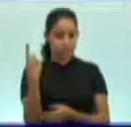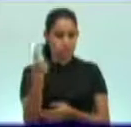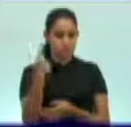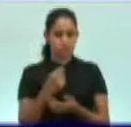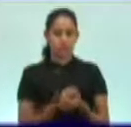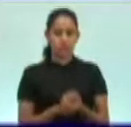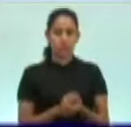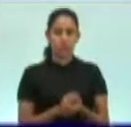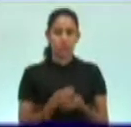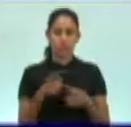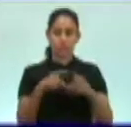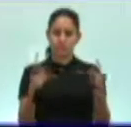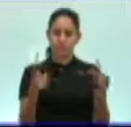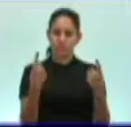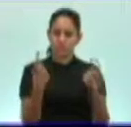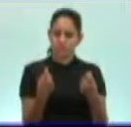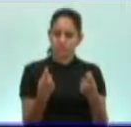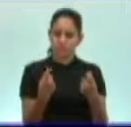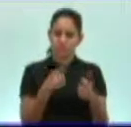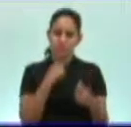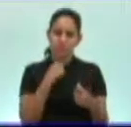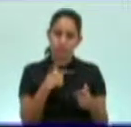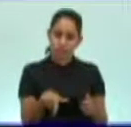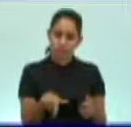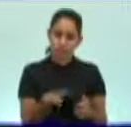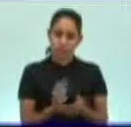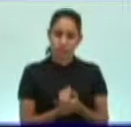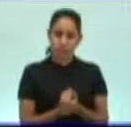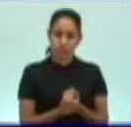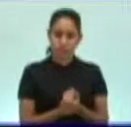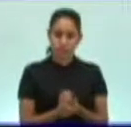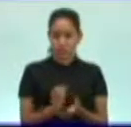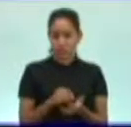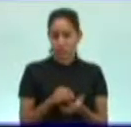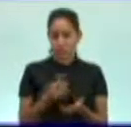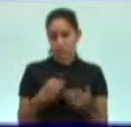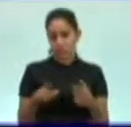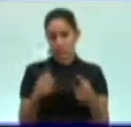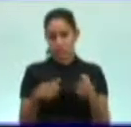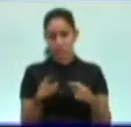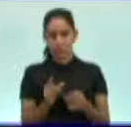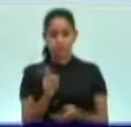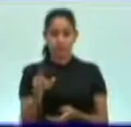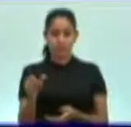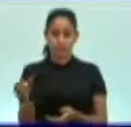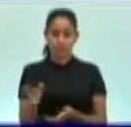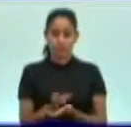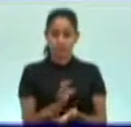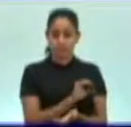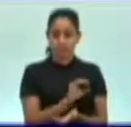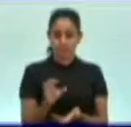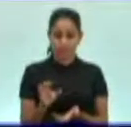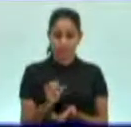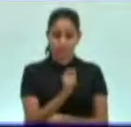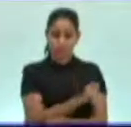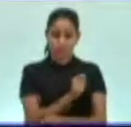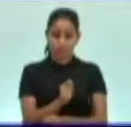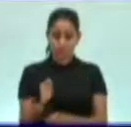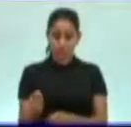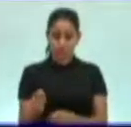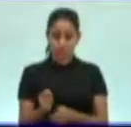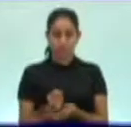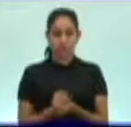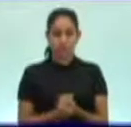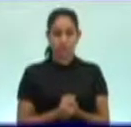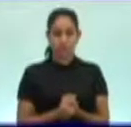necesarios, partiendo del ejemplo de los educadores, del ejemplo del maestro,